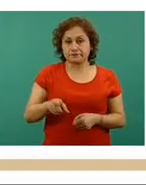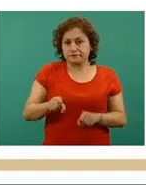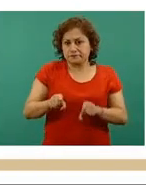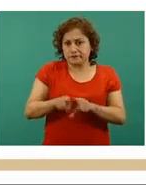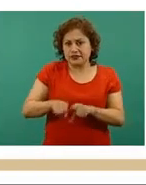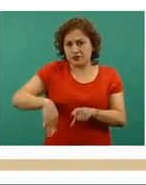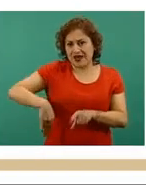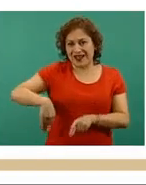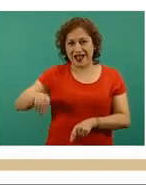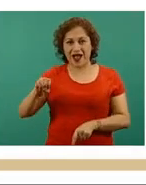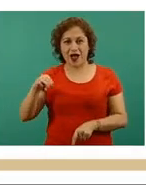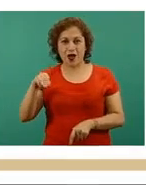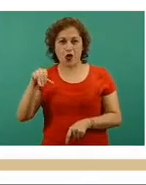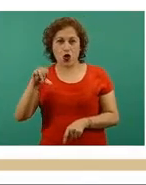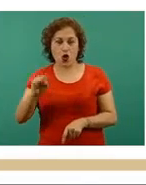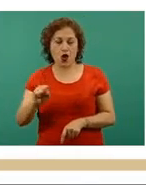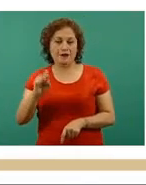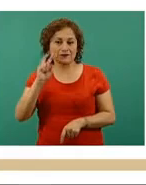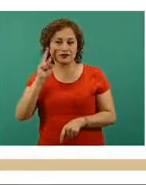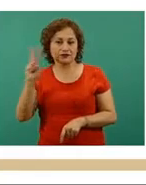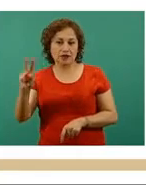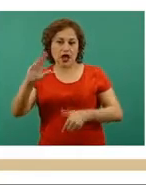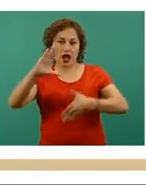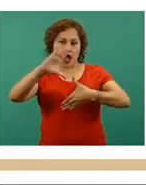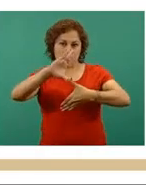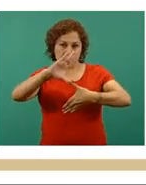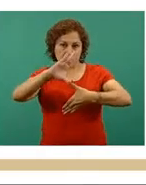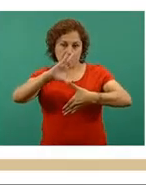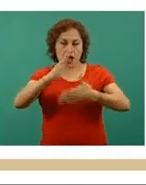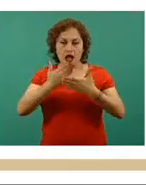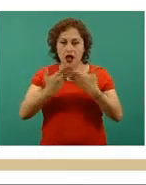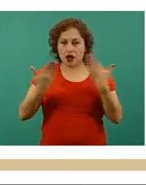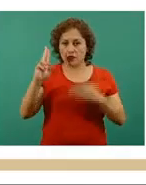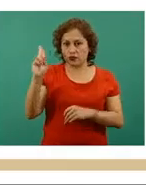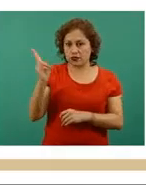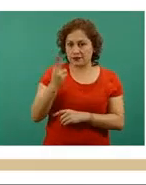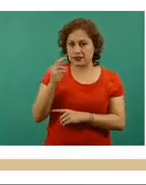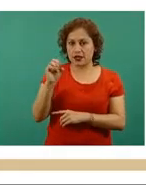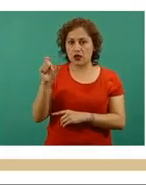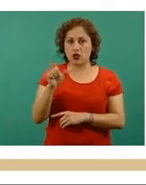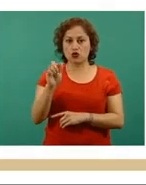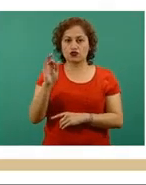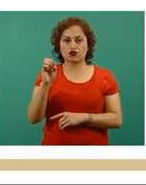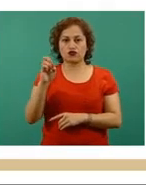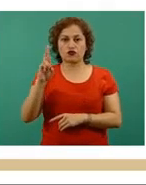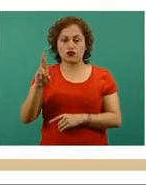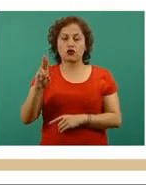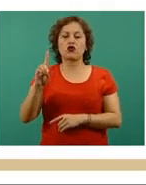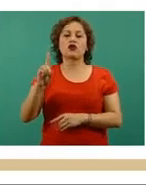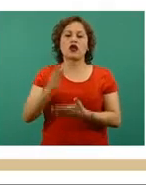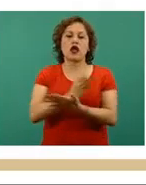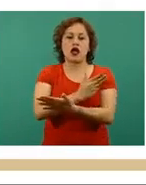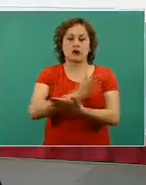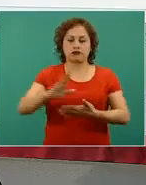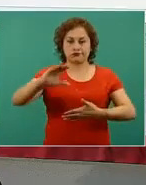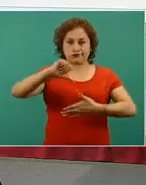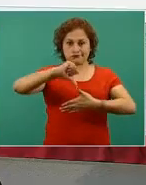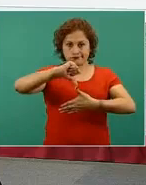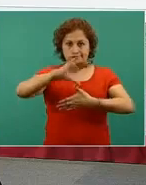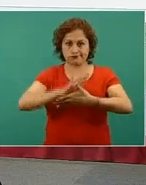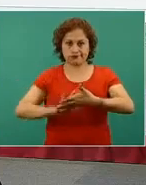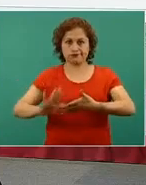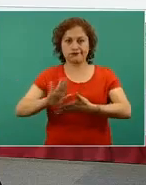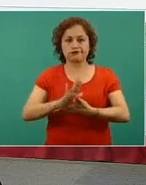Mundial de la Salud, vemos que no necesariamente ha habido un incremento tan importante aún en esta parte